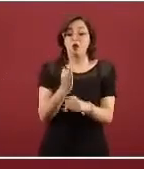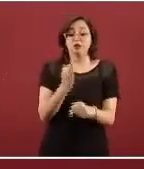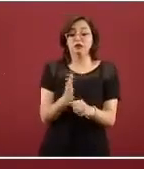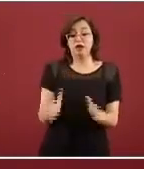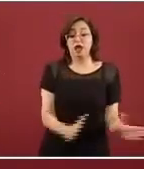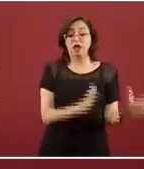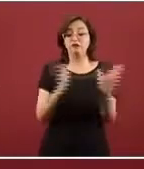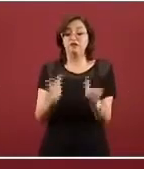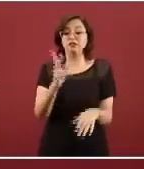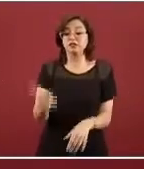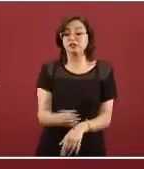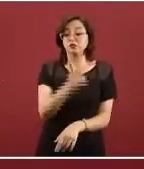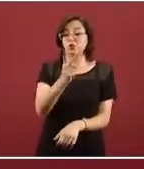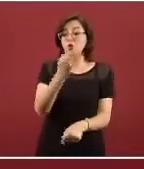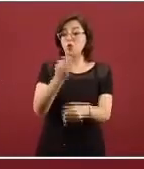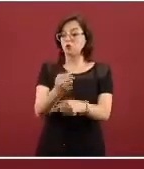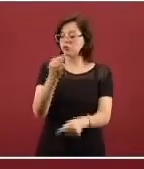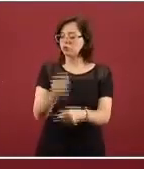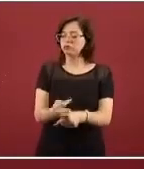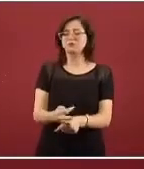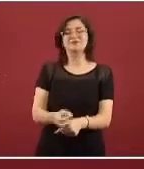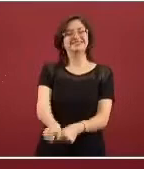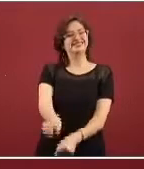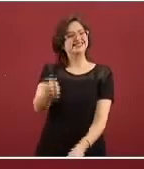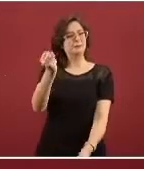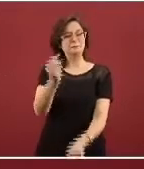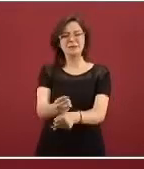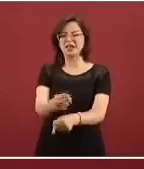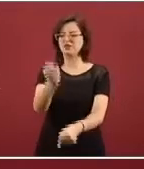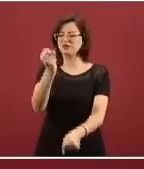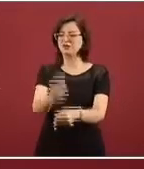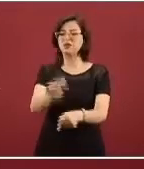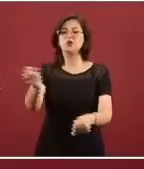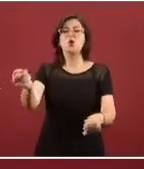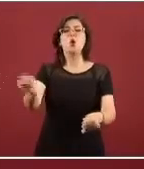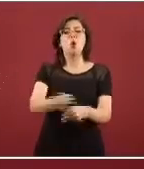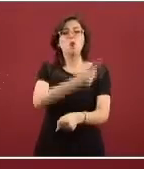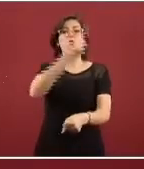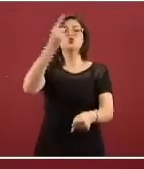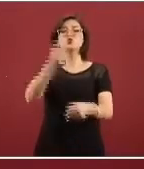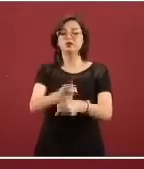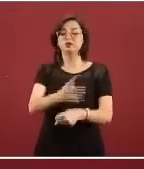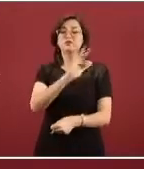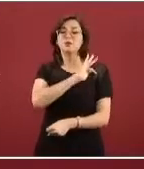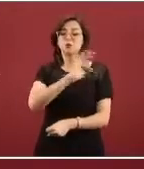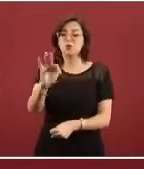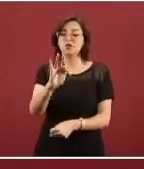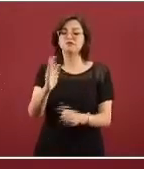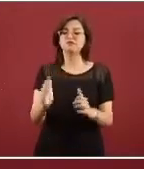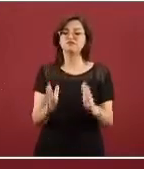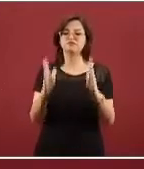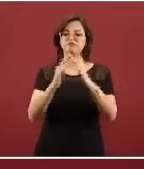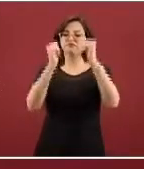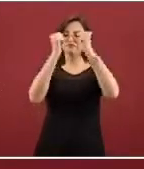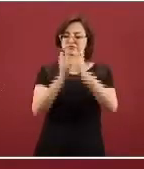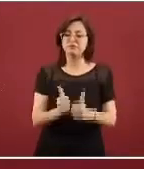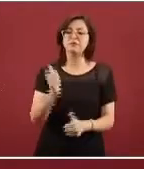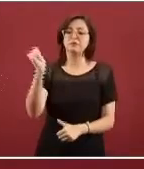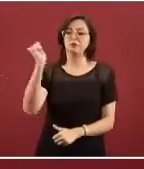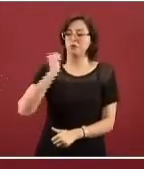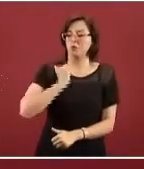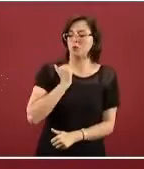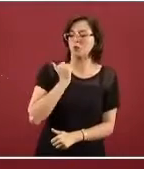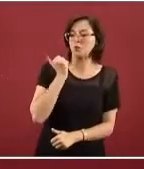momento estamos justamente en la oportunidad de aprovechar las medidas de mitigación